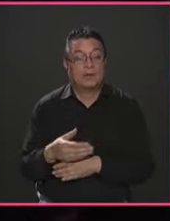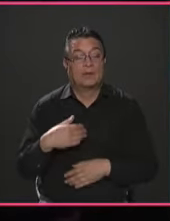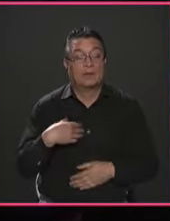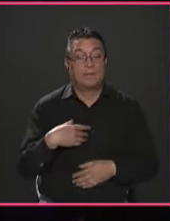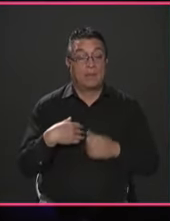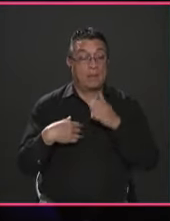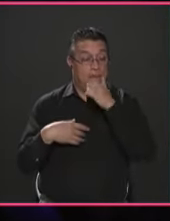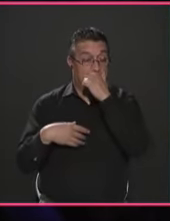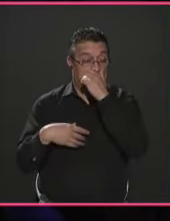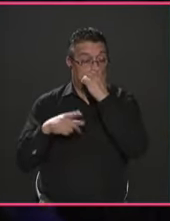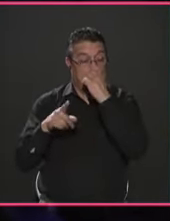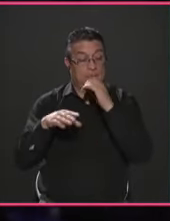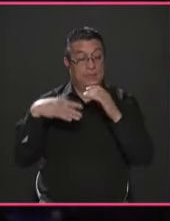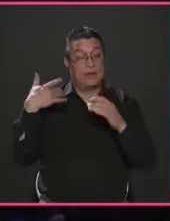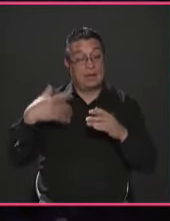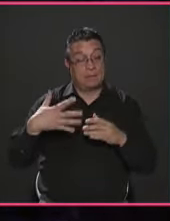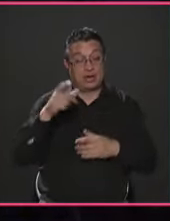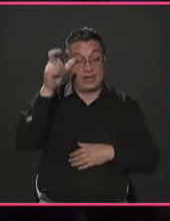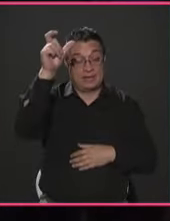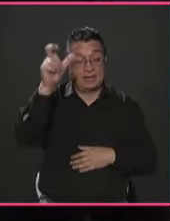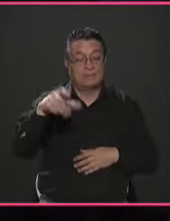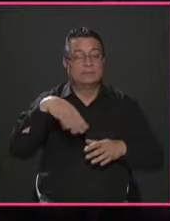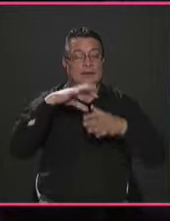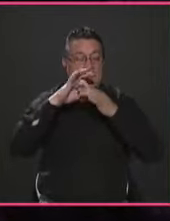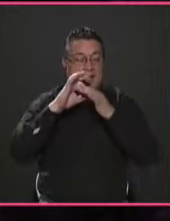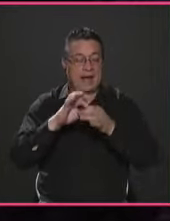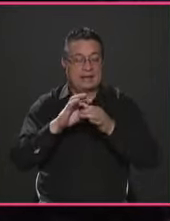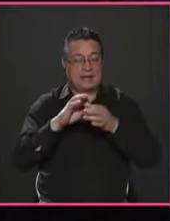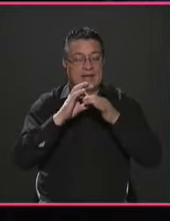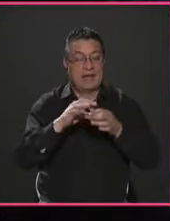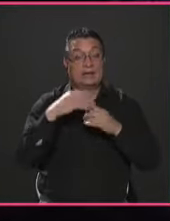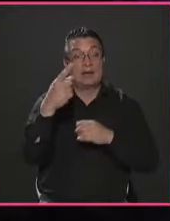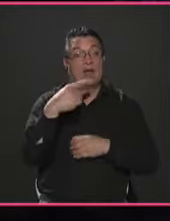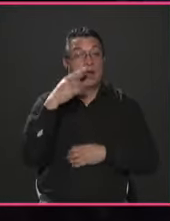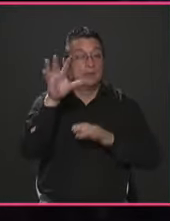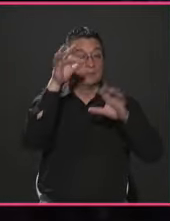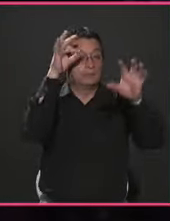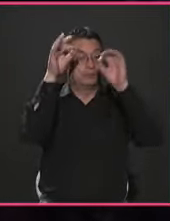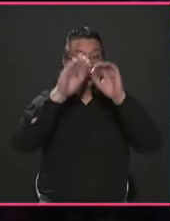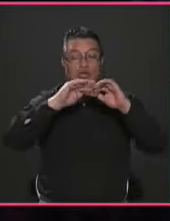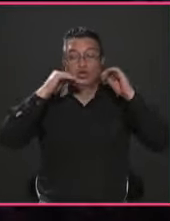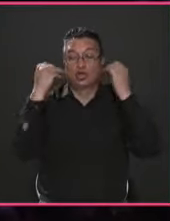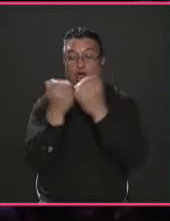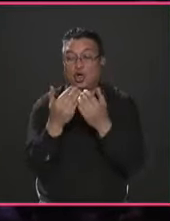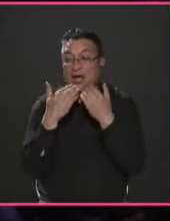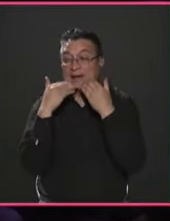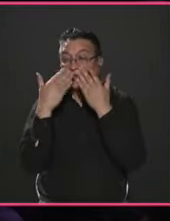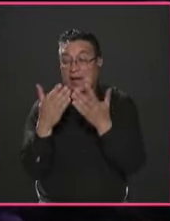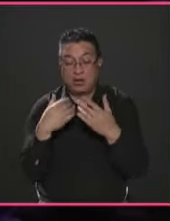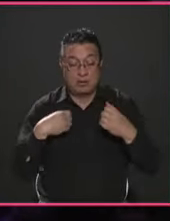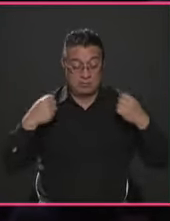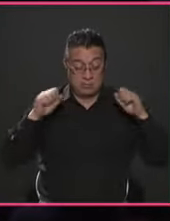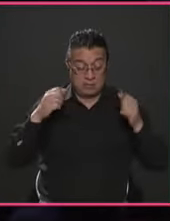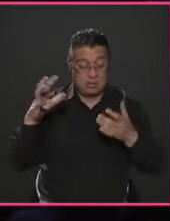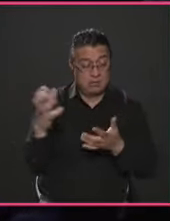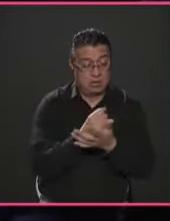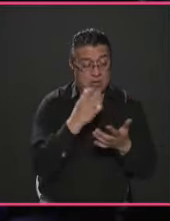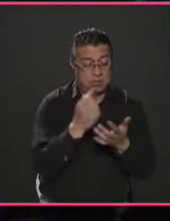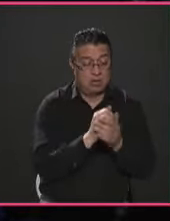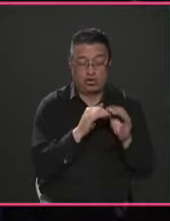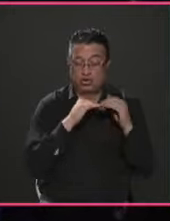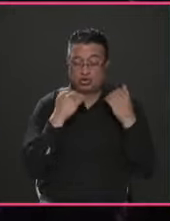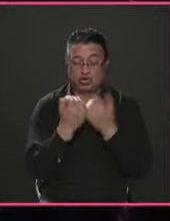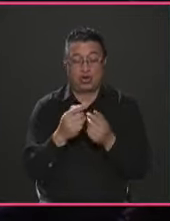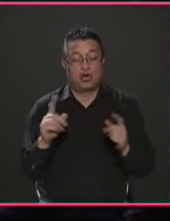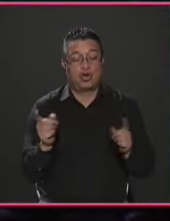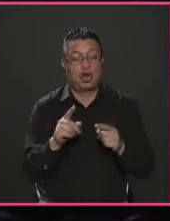virtud de la estar agradecidos agradecer y darse cuenta que todo es un regalo y que no nos ganamos todo lo que nosotros tenemos gratuitamente sino